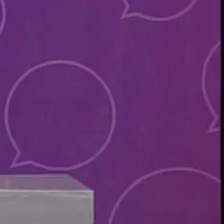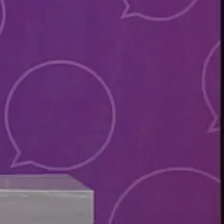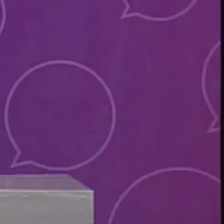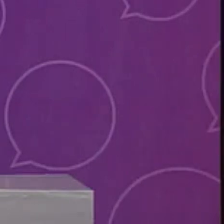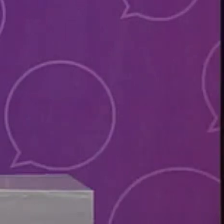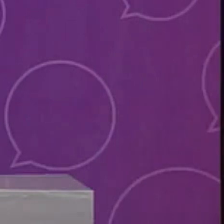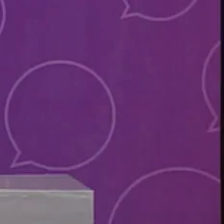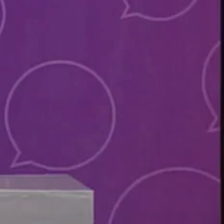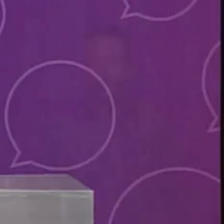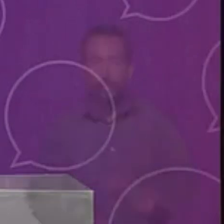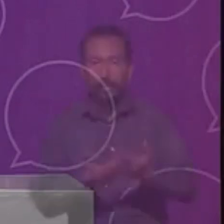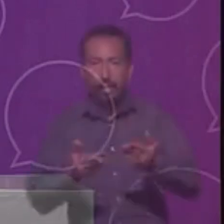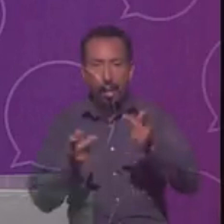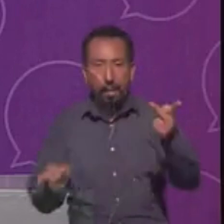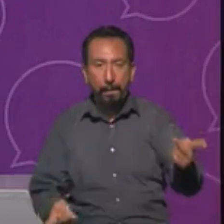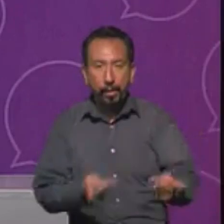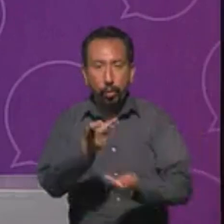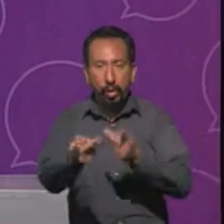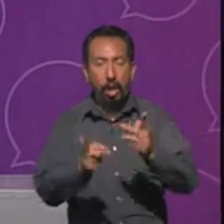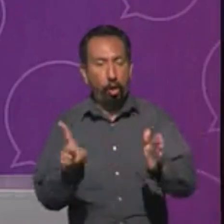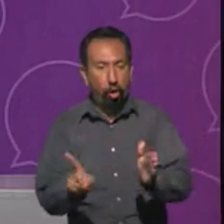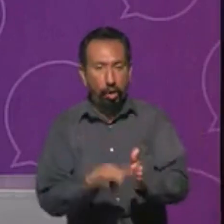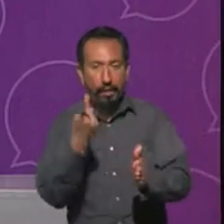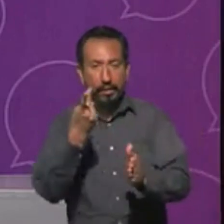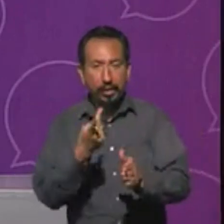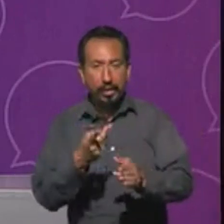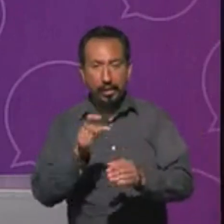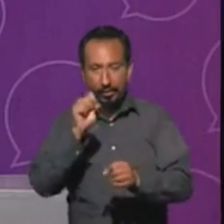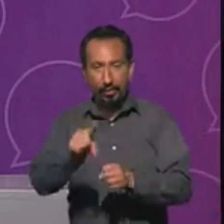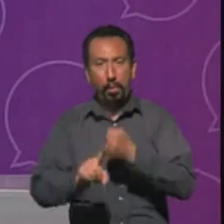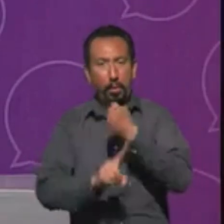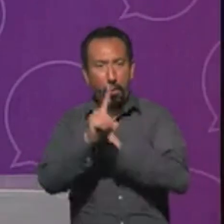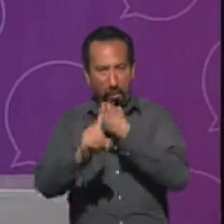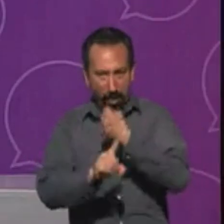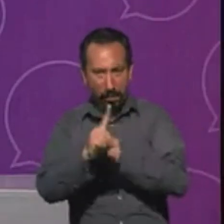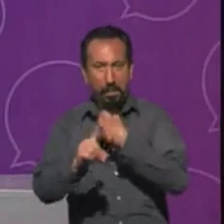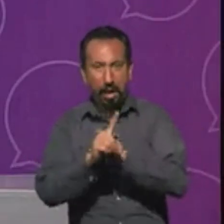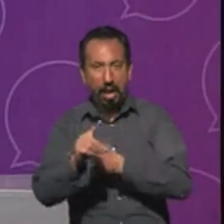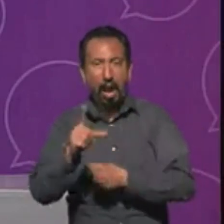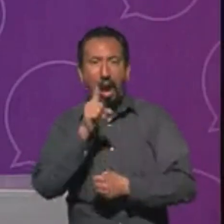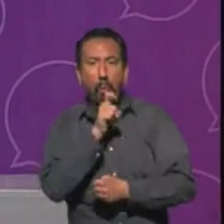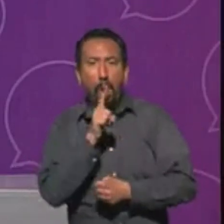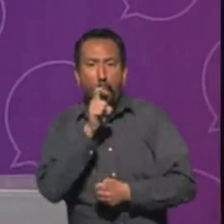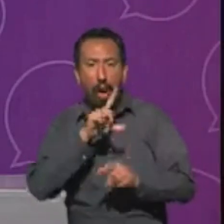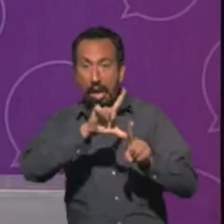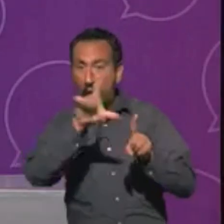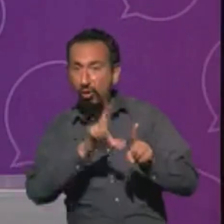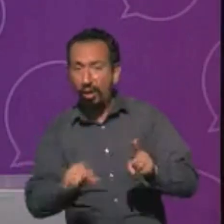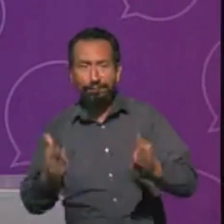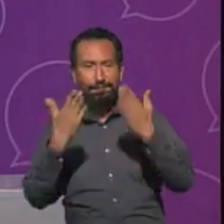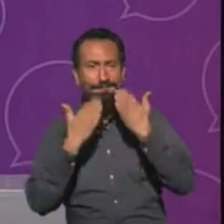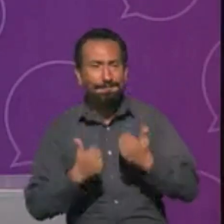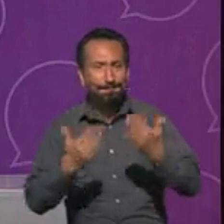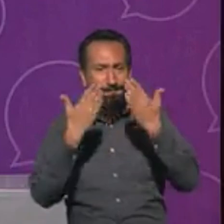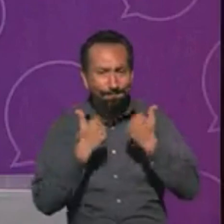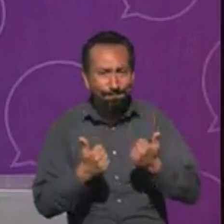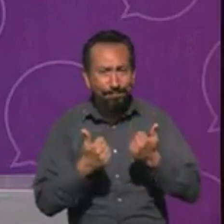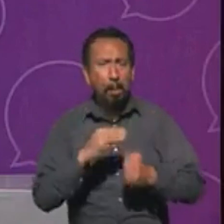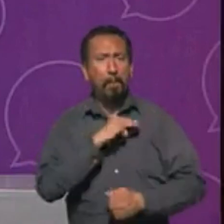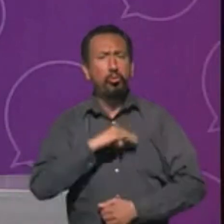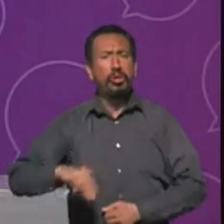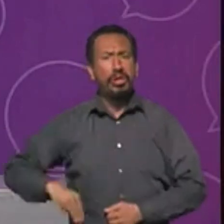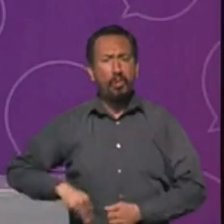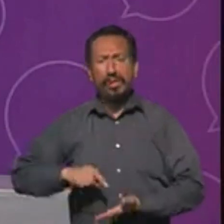democrática La pregunta es se la repito con respecto a la problemática de la escasez del agua a nivel nacional Qué medidas se tomarán en el municipio de